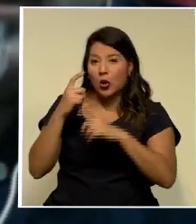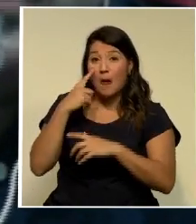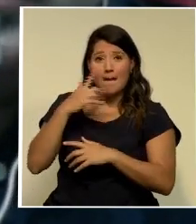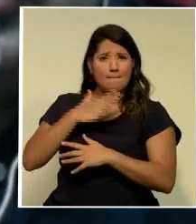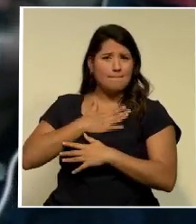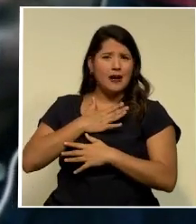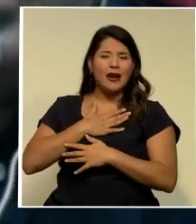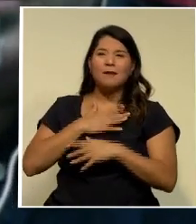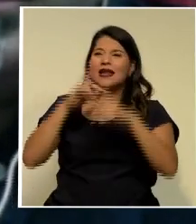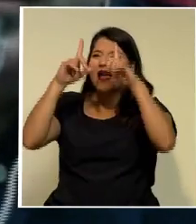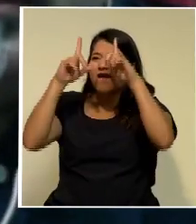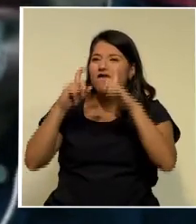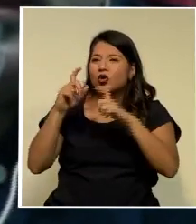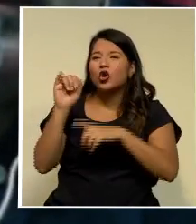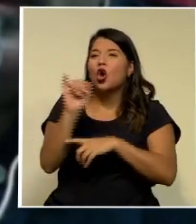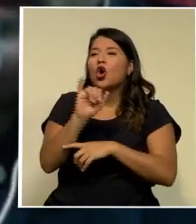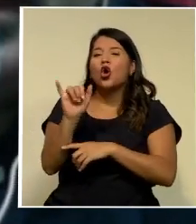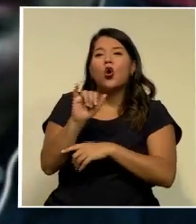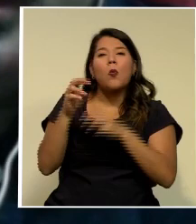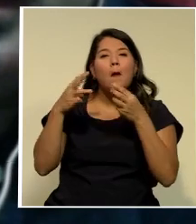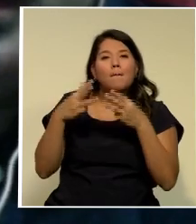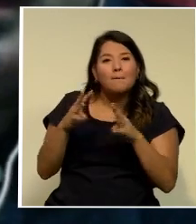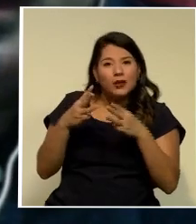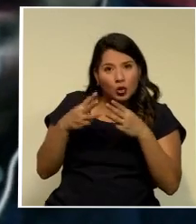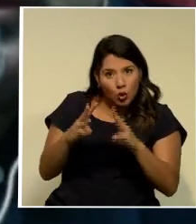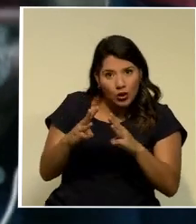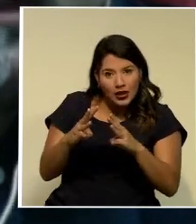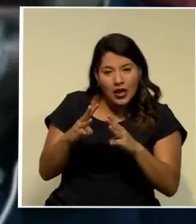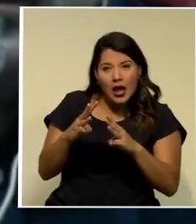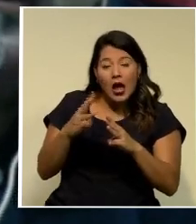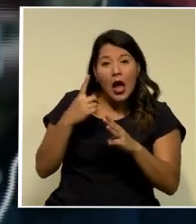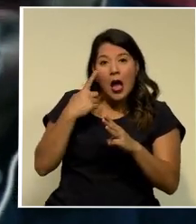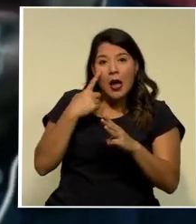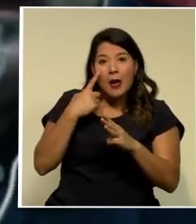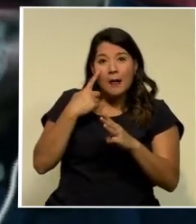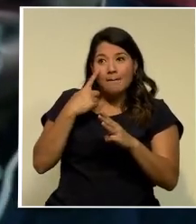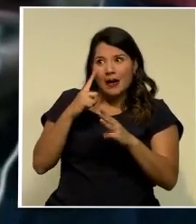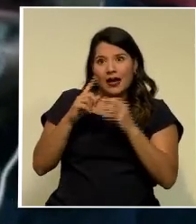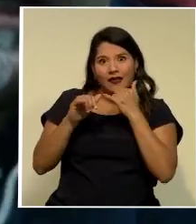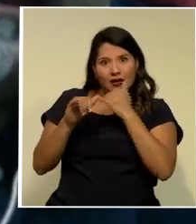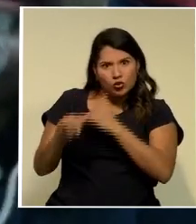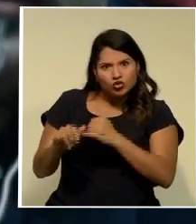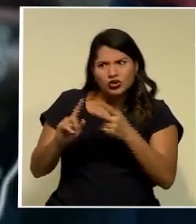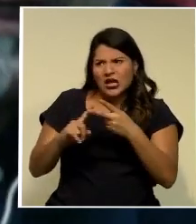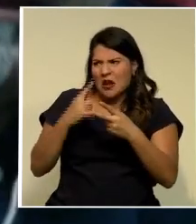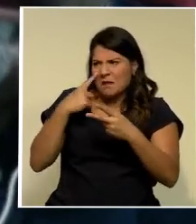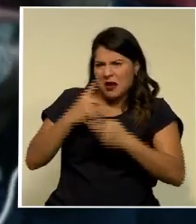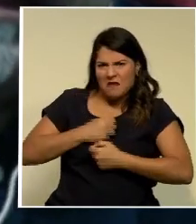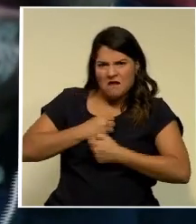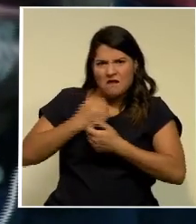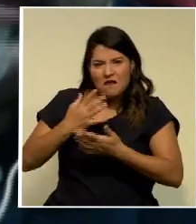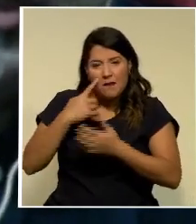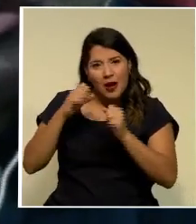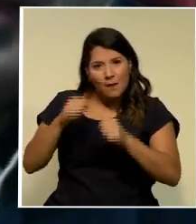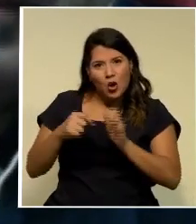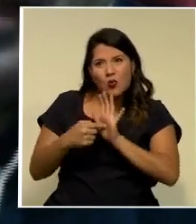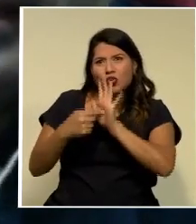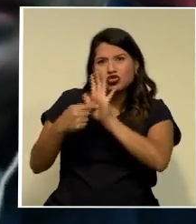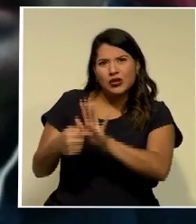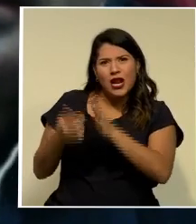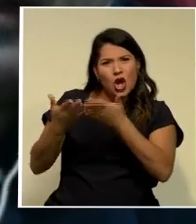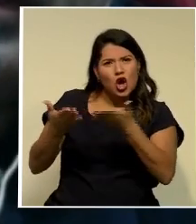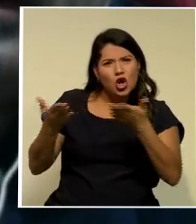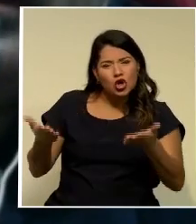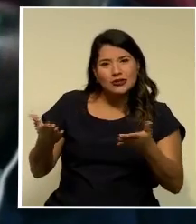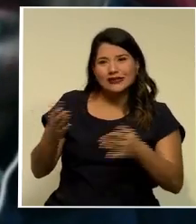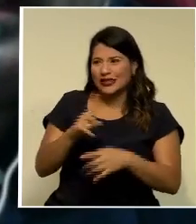fotografía ha sido como un mecanismo, primero de denuncia, ¿verdad? De gritar, de mostrar lo que no me parece que